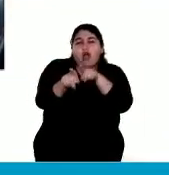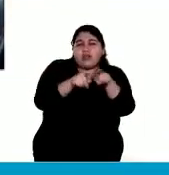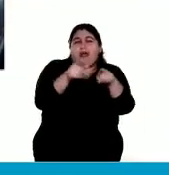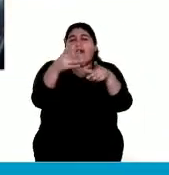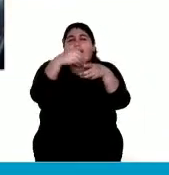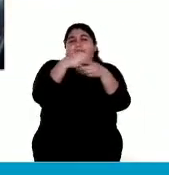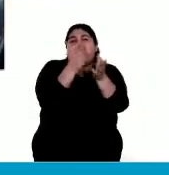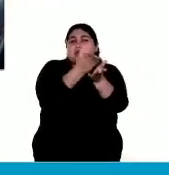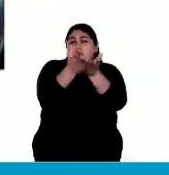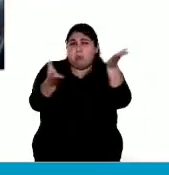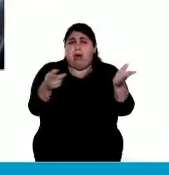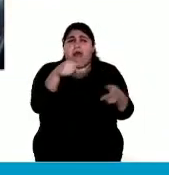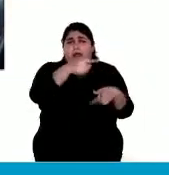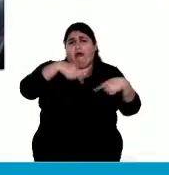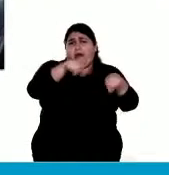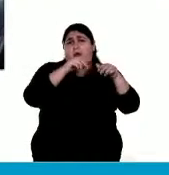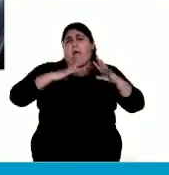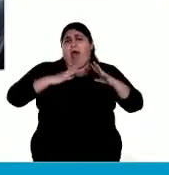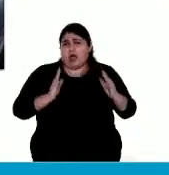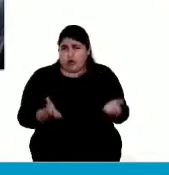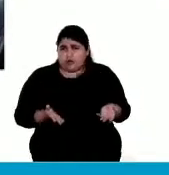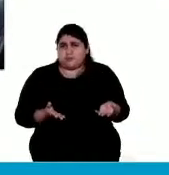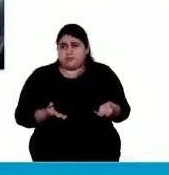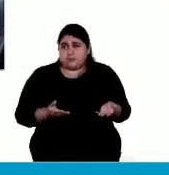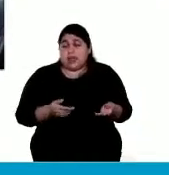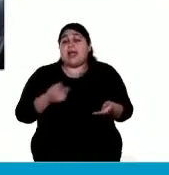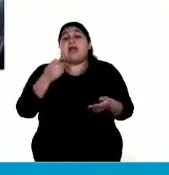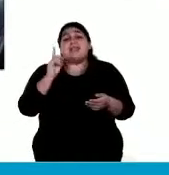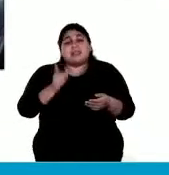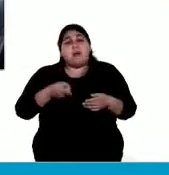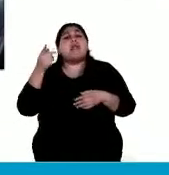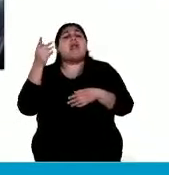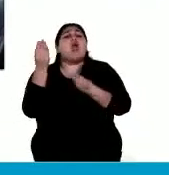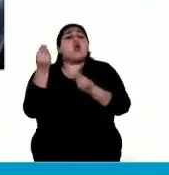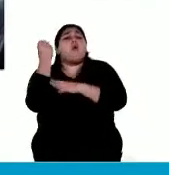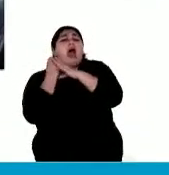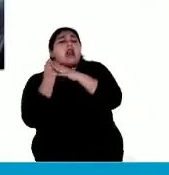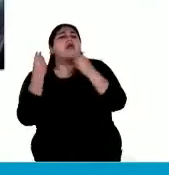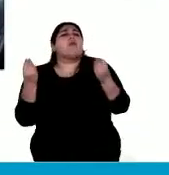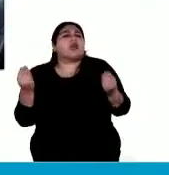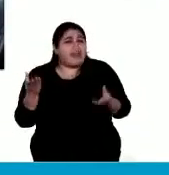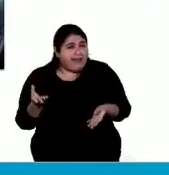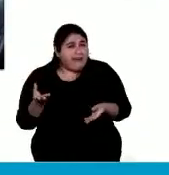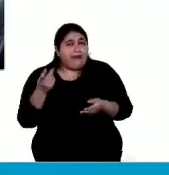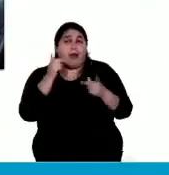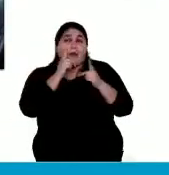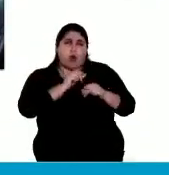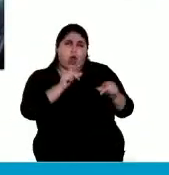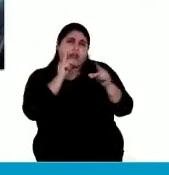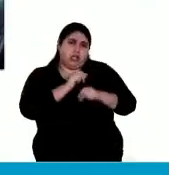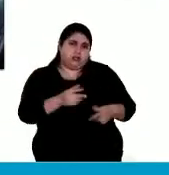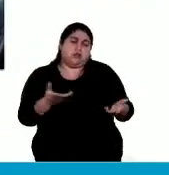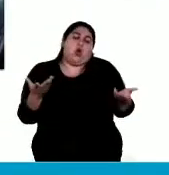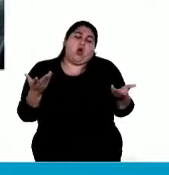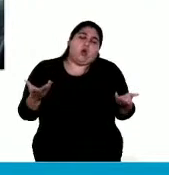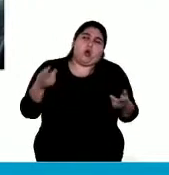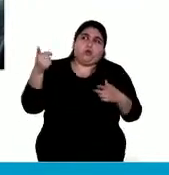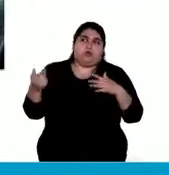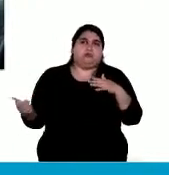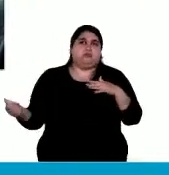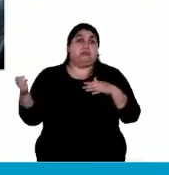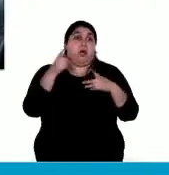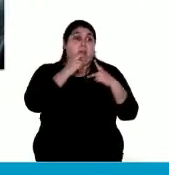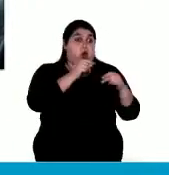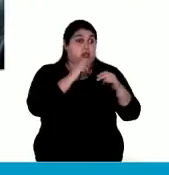humanos. Y también es un cobarde porque después de la protesta, por supuesto, reapareció. Después de la protesta